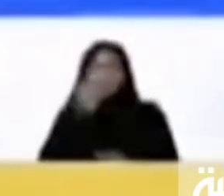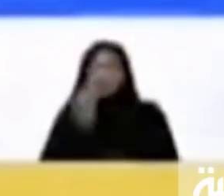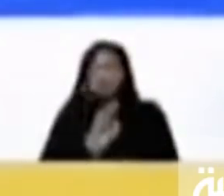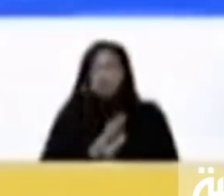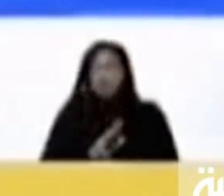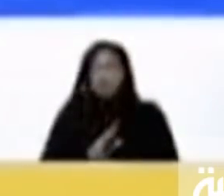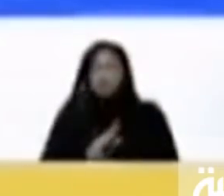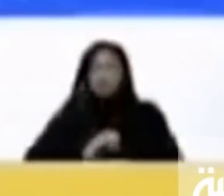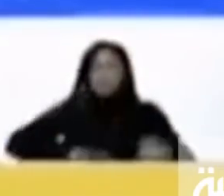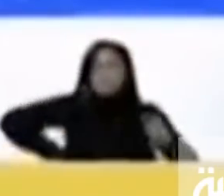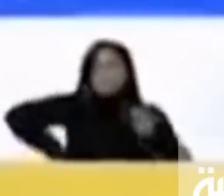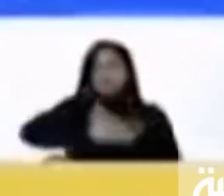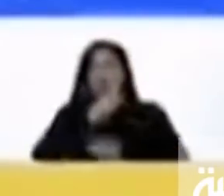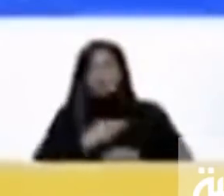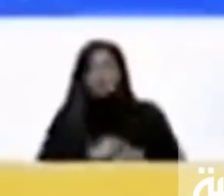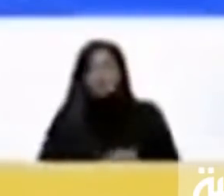una patada a Messi